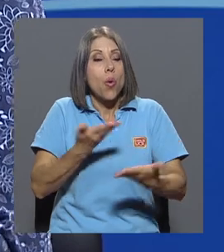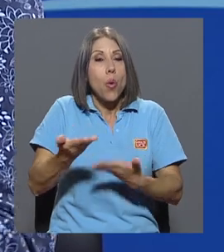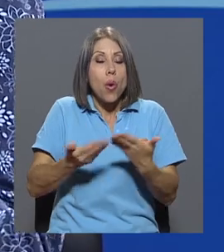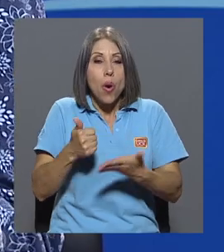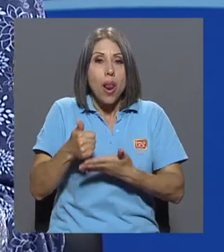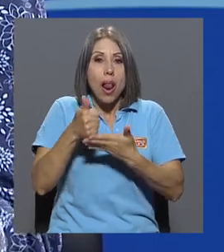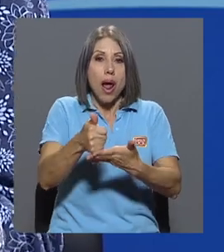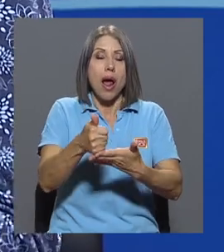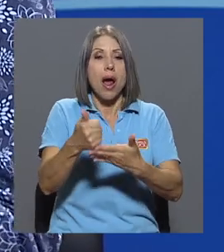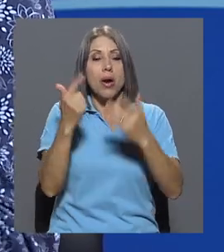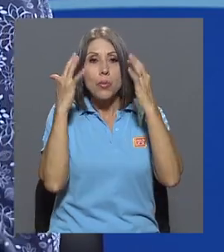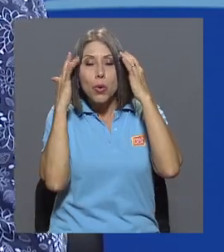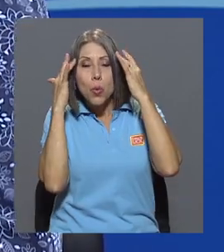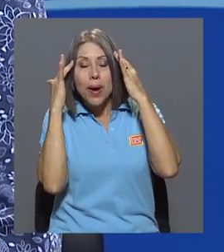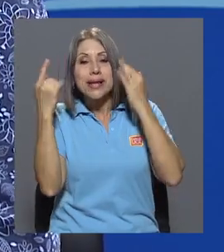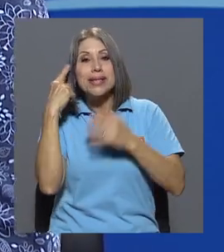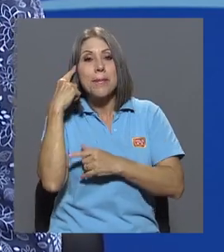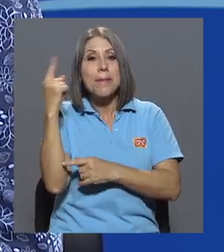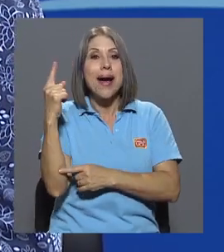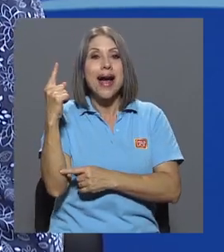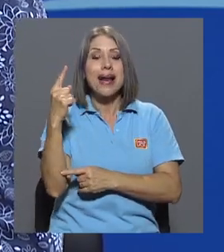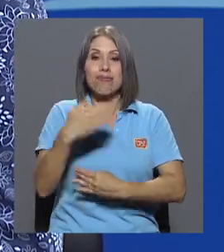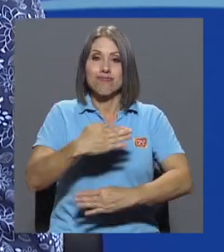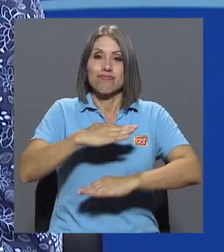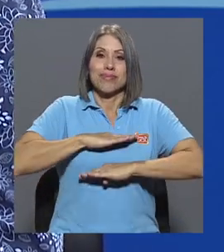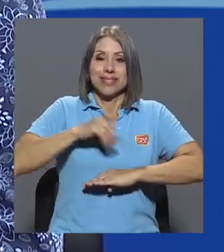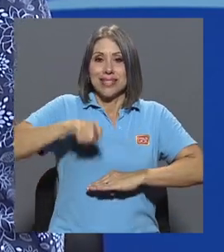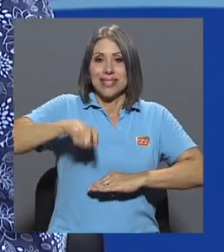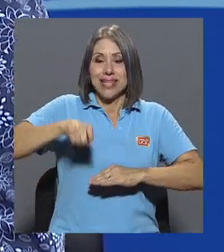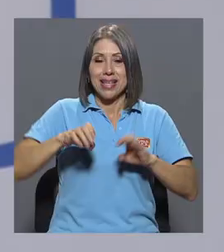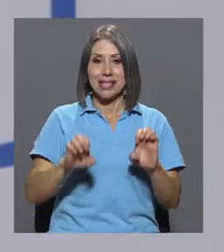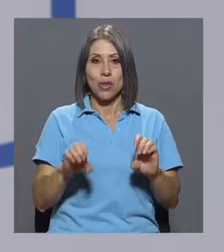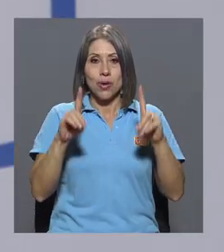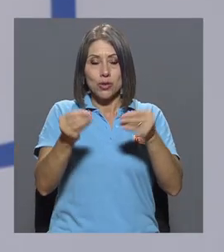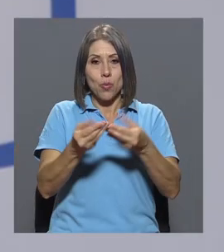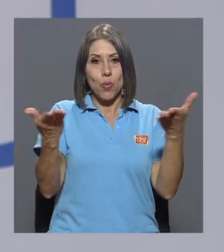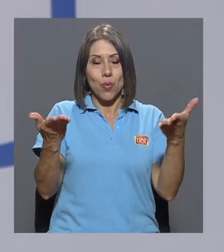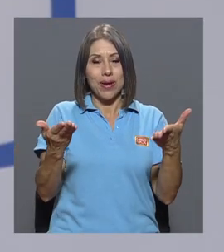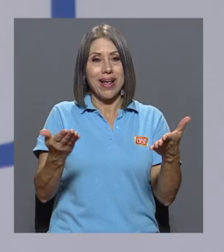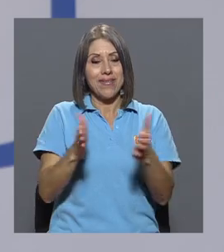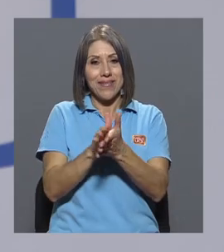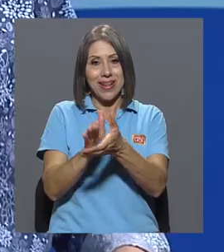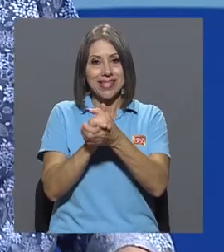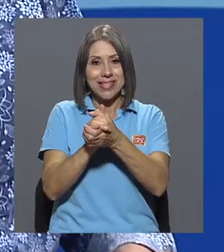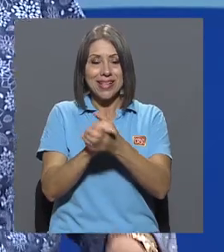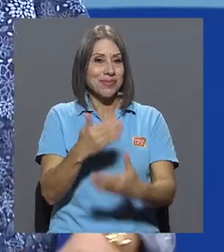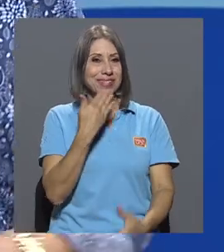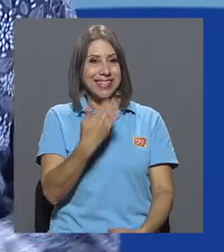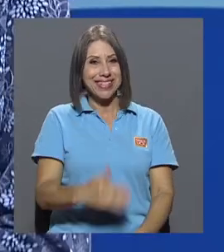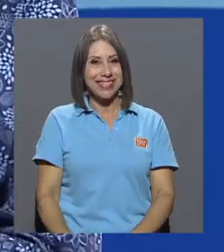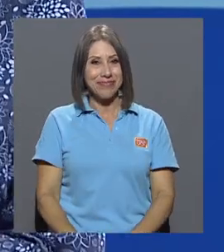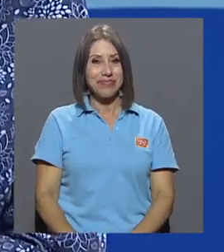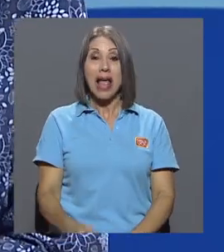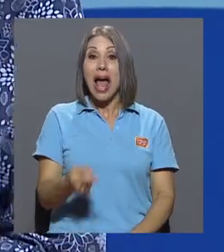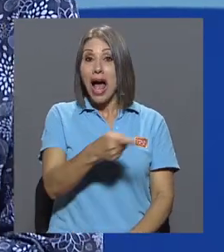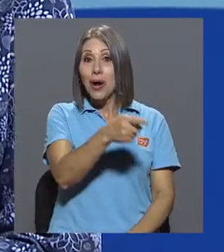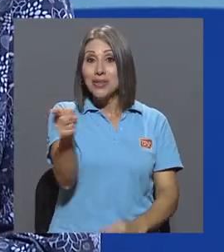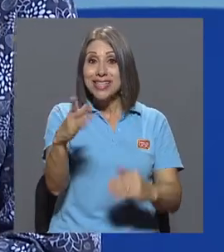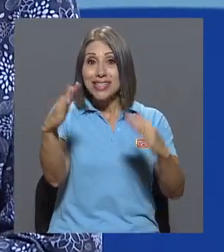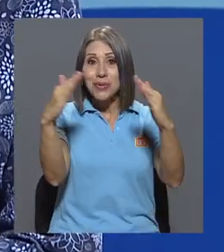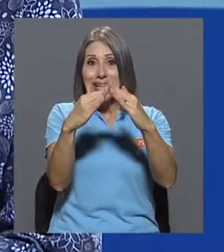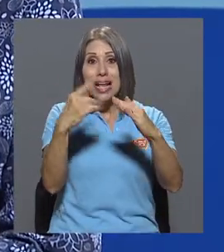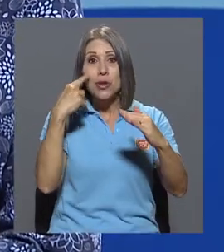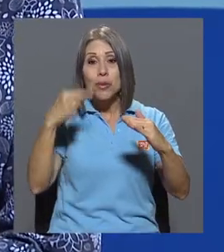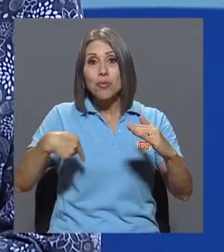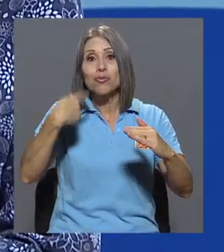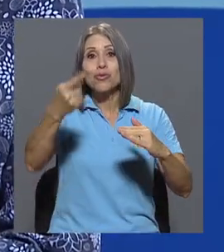esa satisfacción de necesidades que tiene la educación pública nuestra solidaridad es en verdad muy bien usted desde su casa los veo a la vuelta